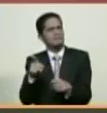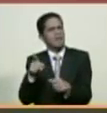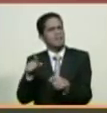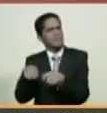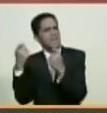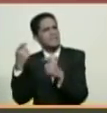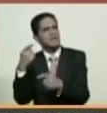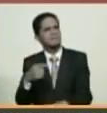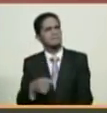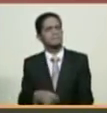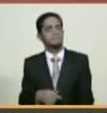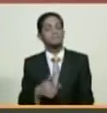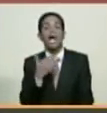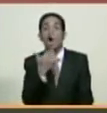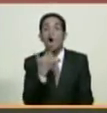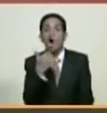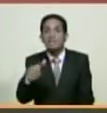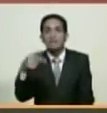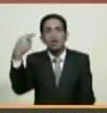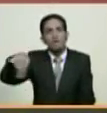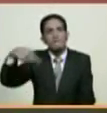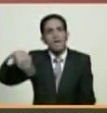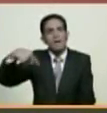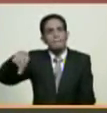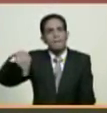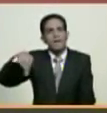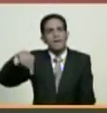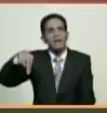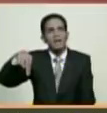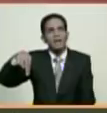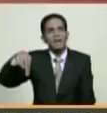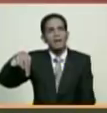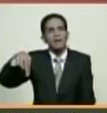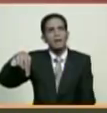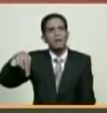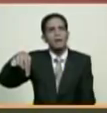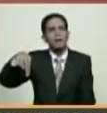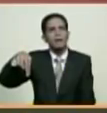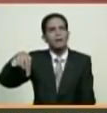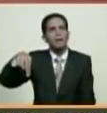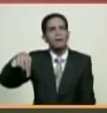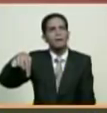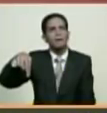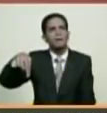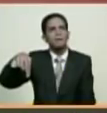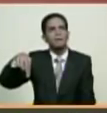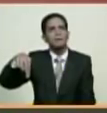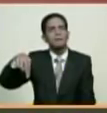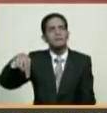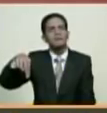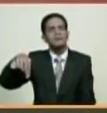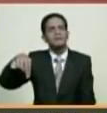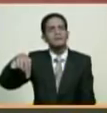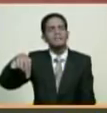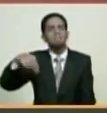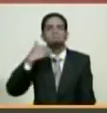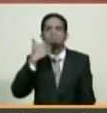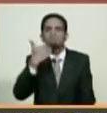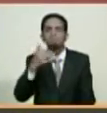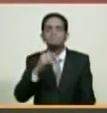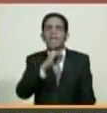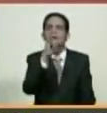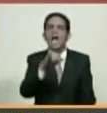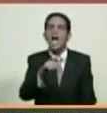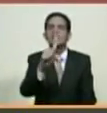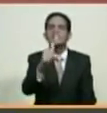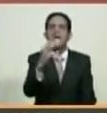Ahorita, en el mes de noviembre, vamos a ver lo que llaman en el mundo del mercado informal de ropa y calzado, la zafra. Esos son